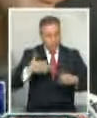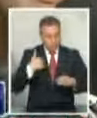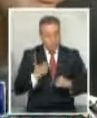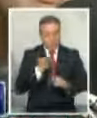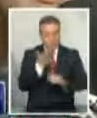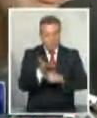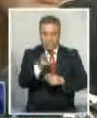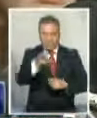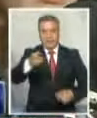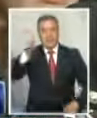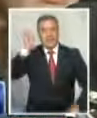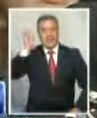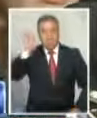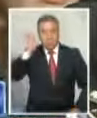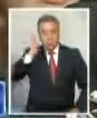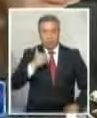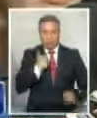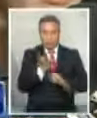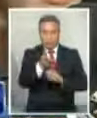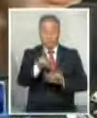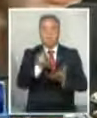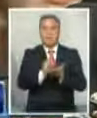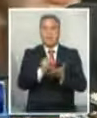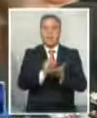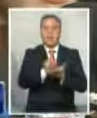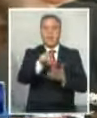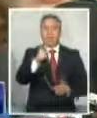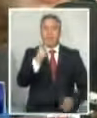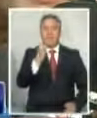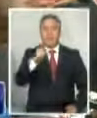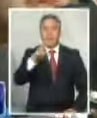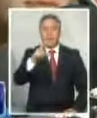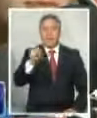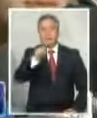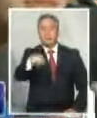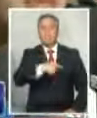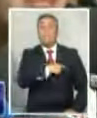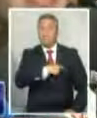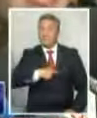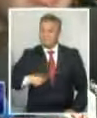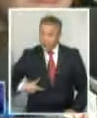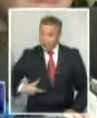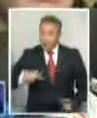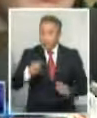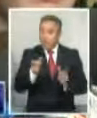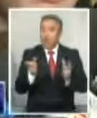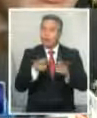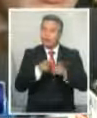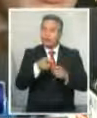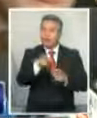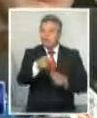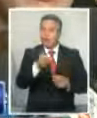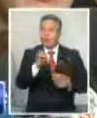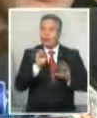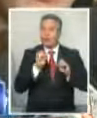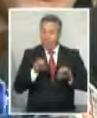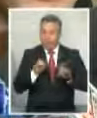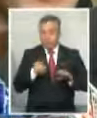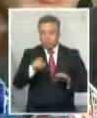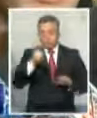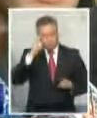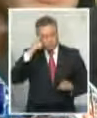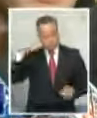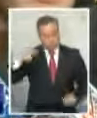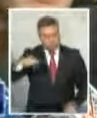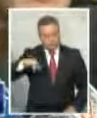reunión al diputado Venegas en su calidad de presidente de la Comisión de Educación, entendiendo la importancia y la relevancia de